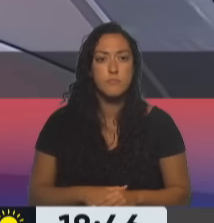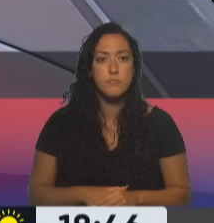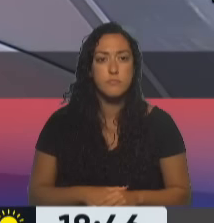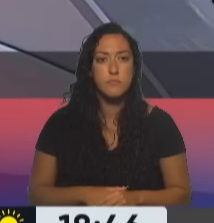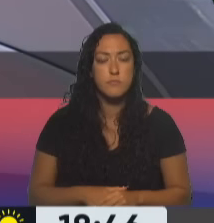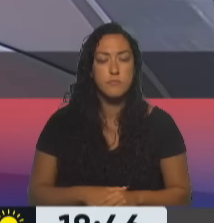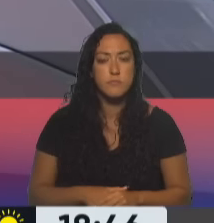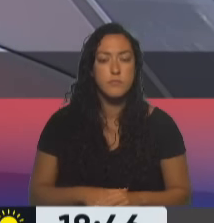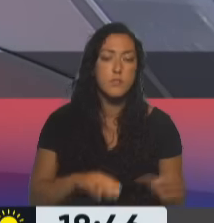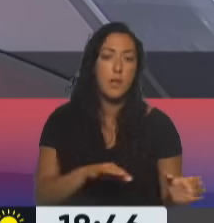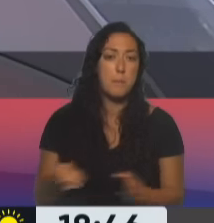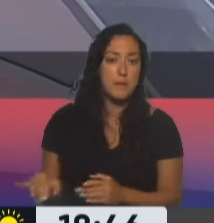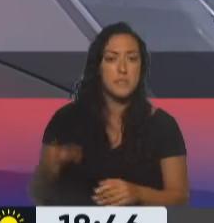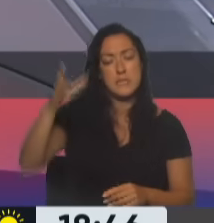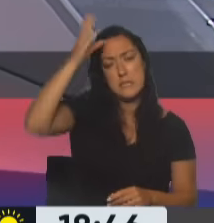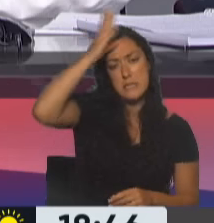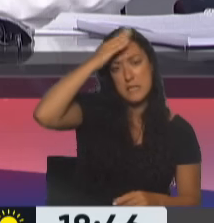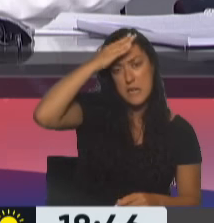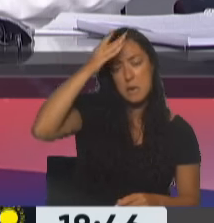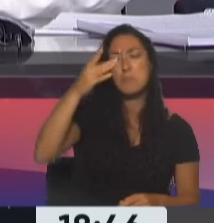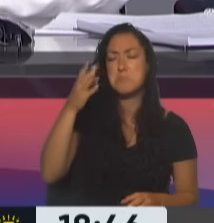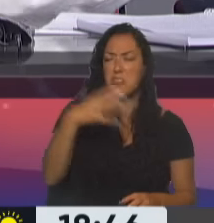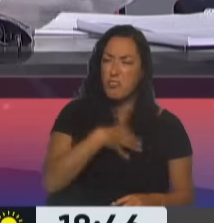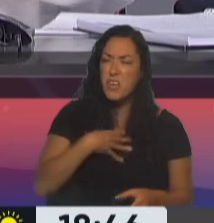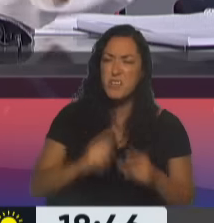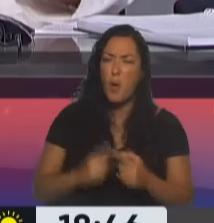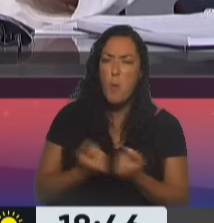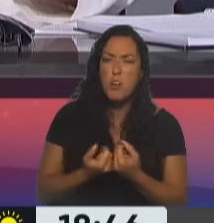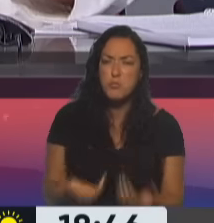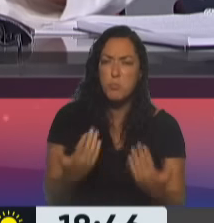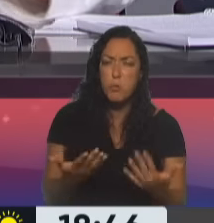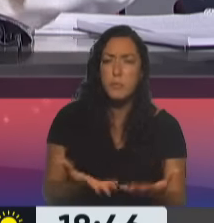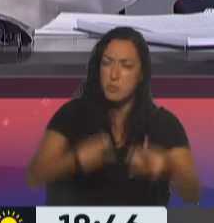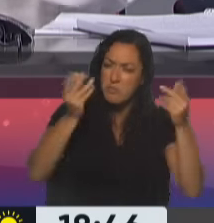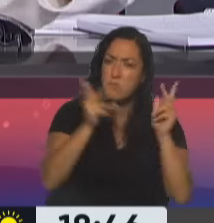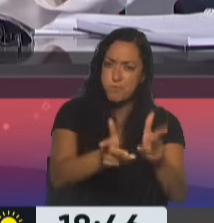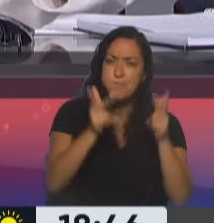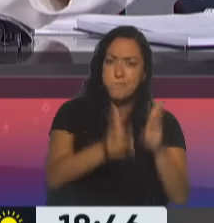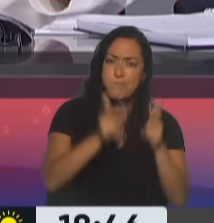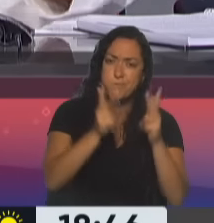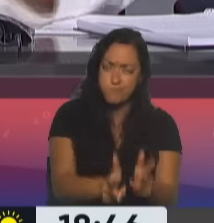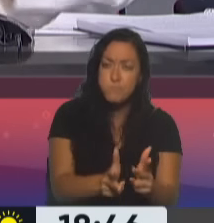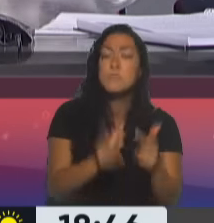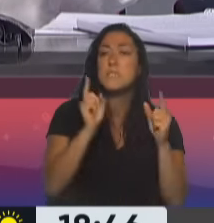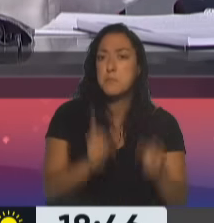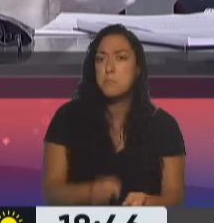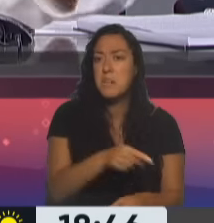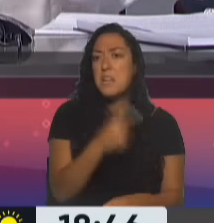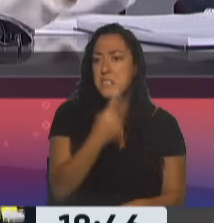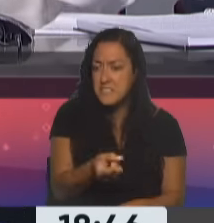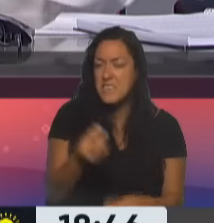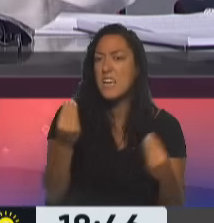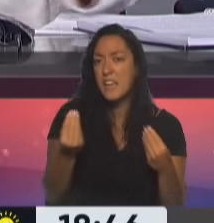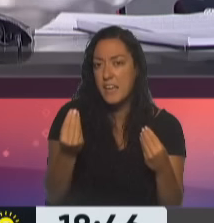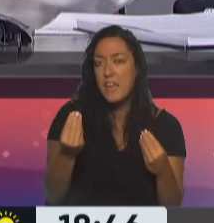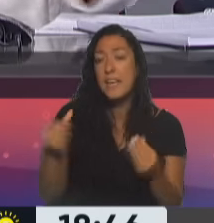otro lado, Trump que confía en que puede llegar a un acuerdo, de hecho lo ha dicho varias veces y ha reafirmado esto de lo mejor que le